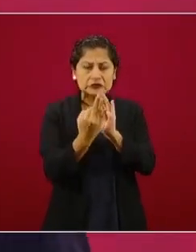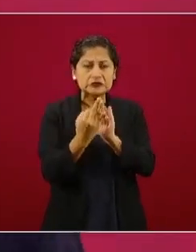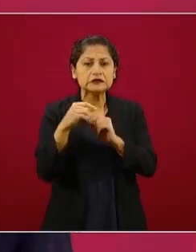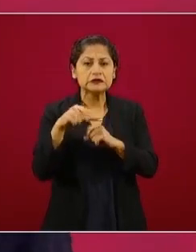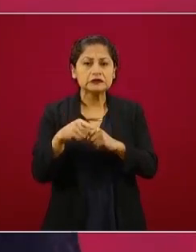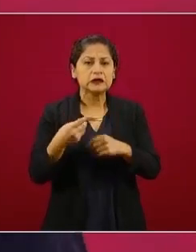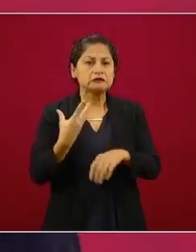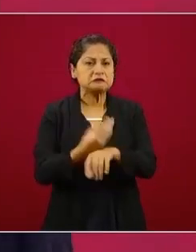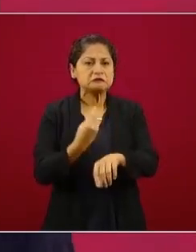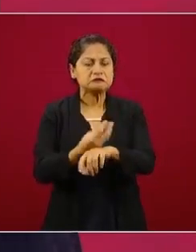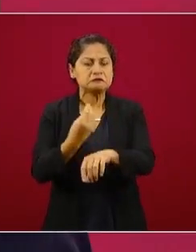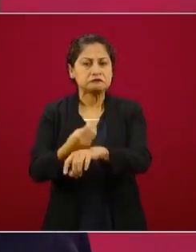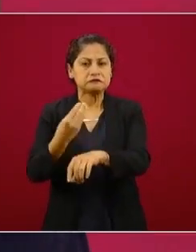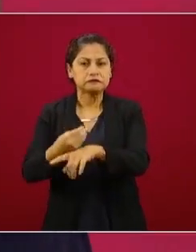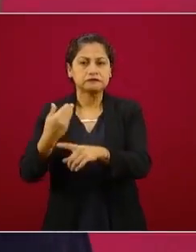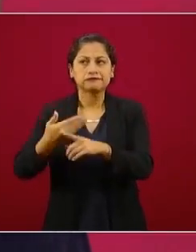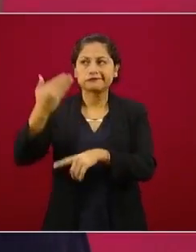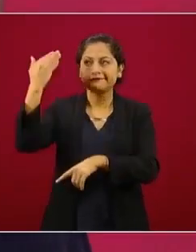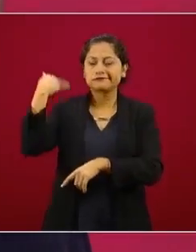Siempre vamos a agradecer